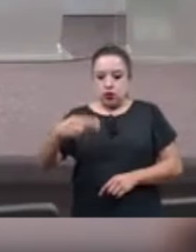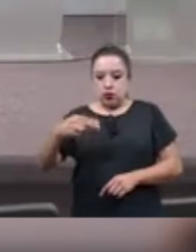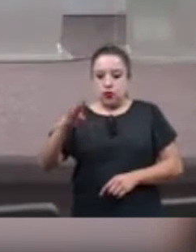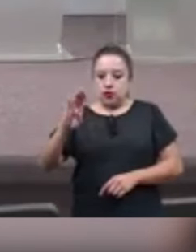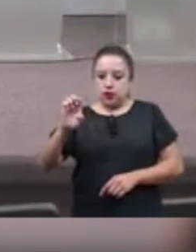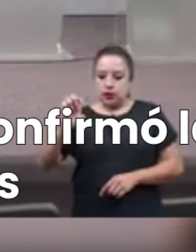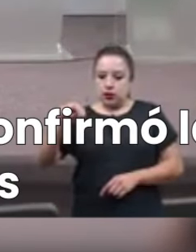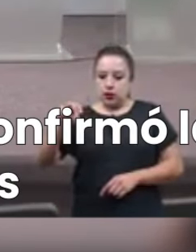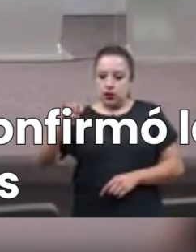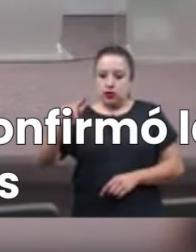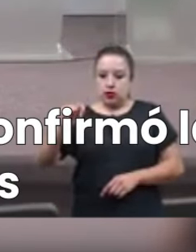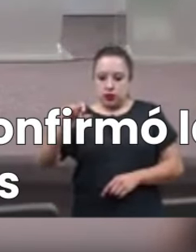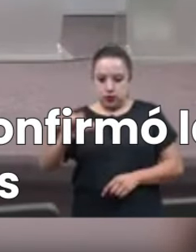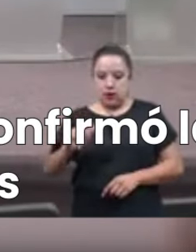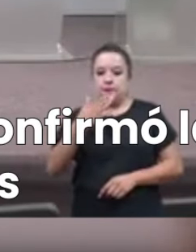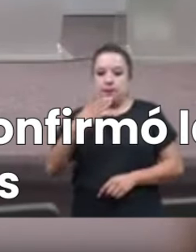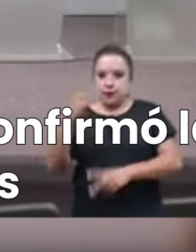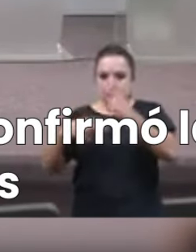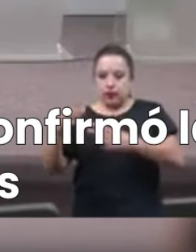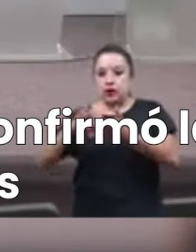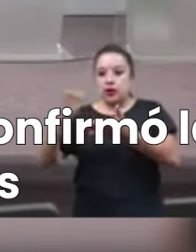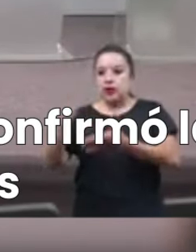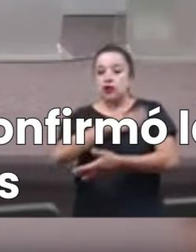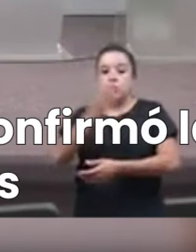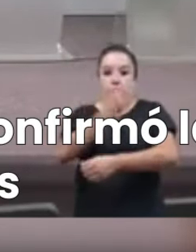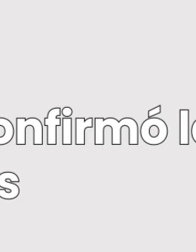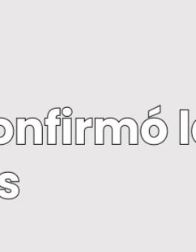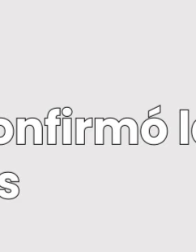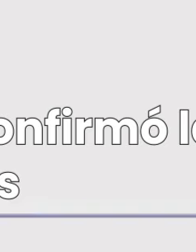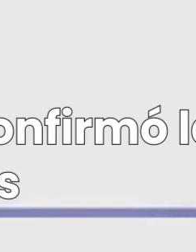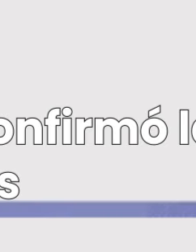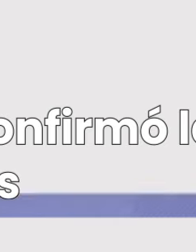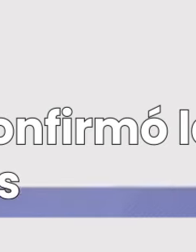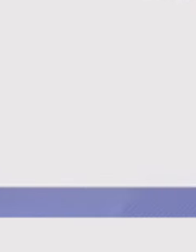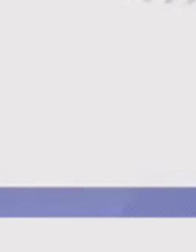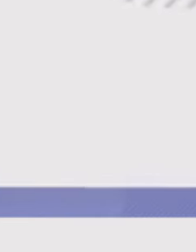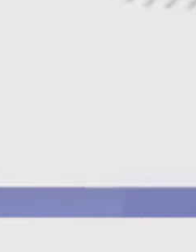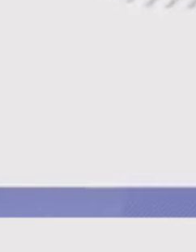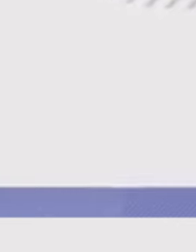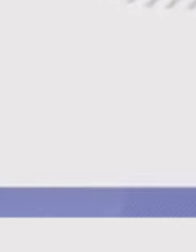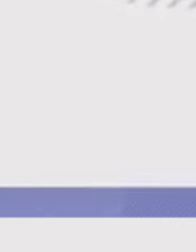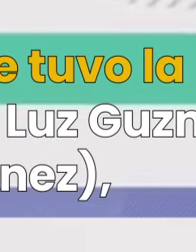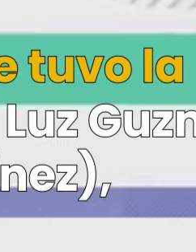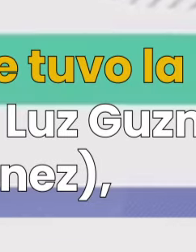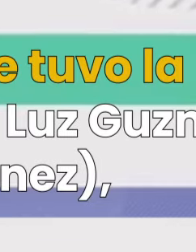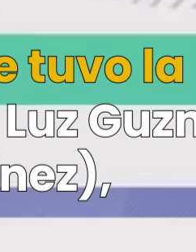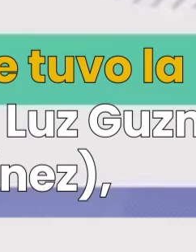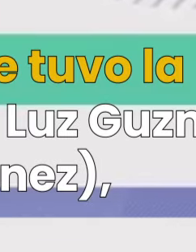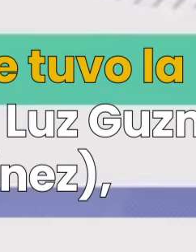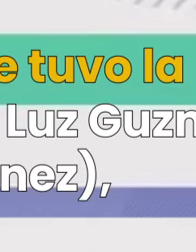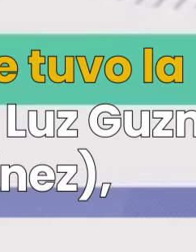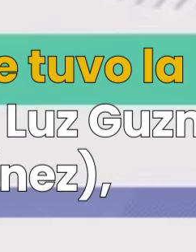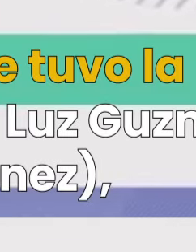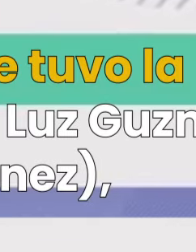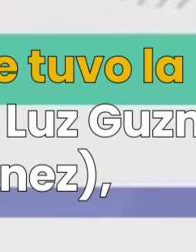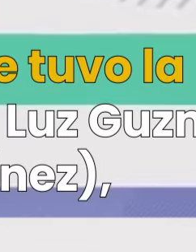las 19 horas a través de plataformas del IE, se confirmó la asistencia de los 8 candidatos. No obstante, al inicio del